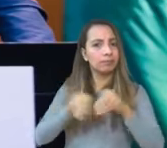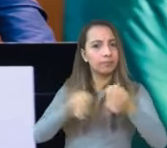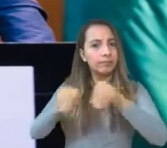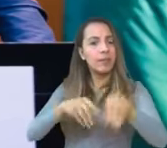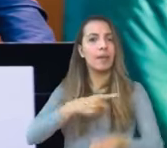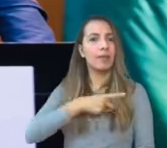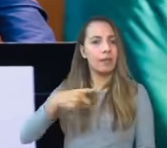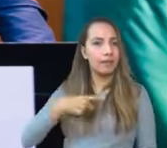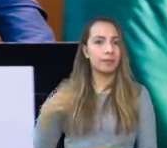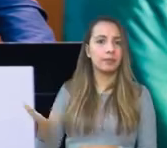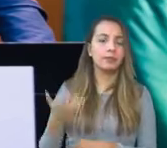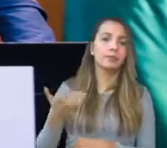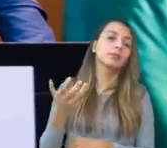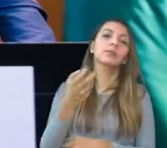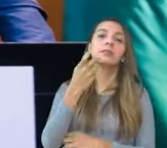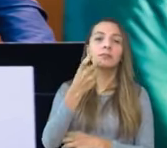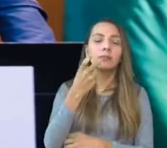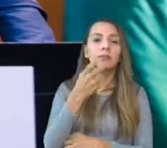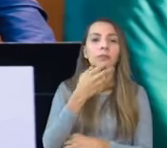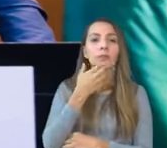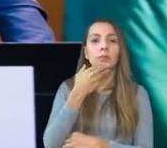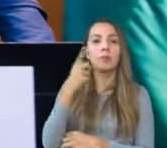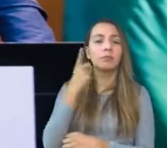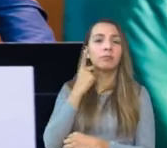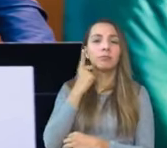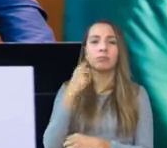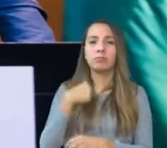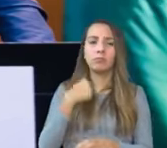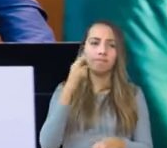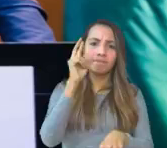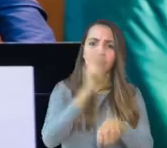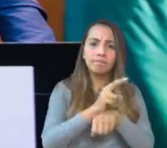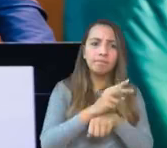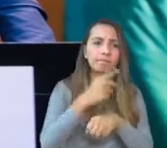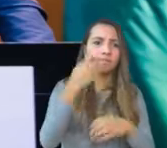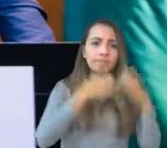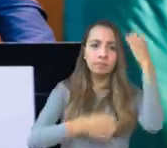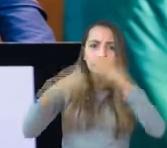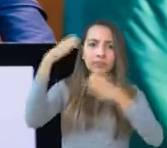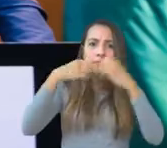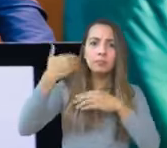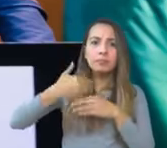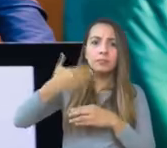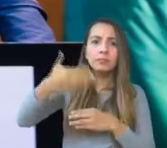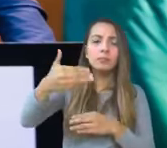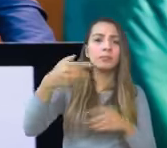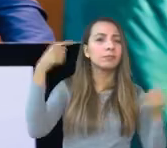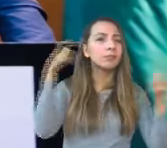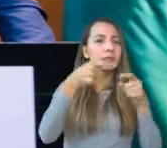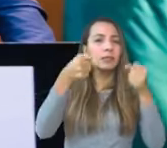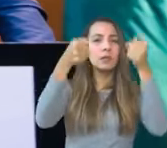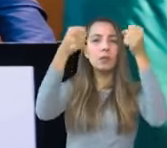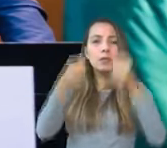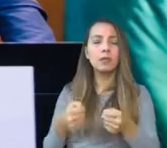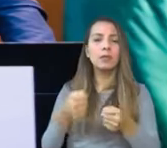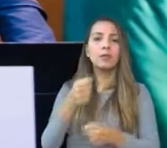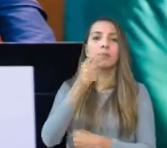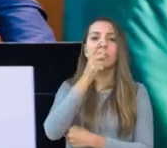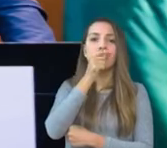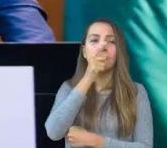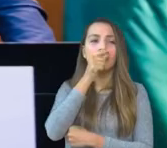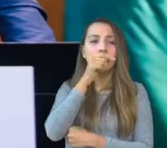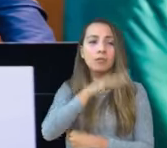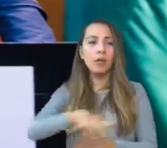estará puntualmente dando seguimiento a todos los temas en materia de seguridad y que los mandos policiales